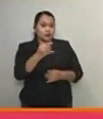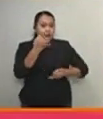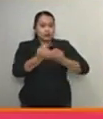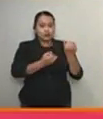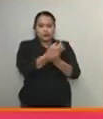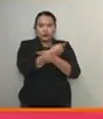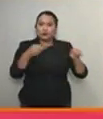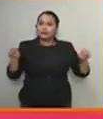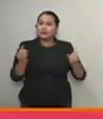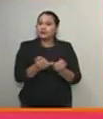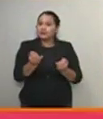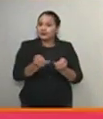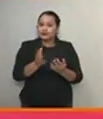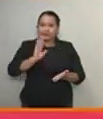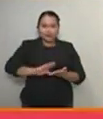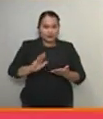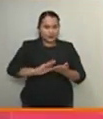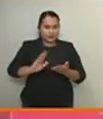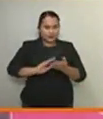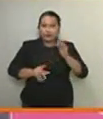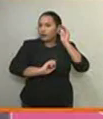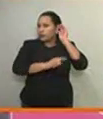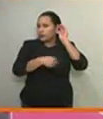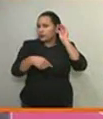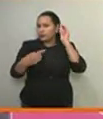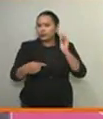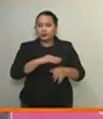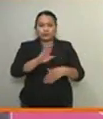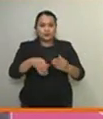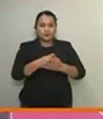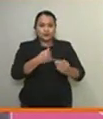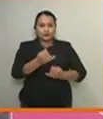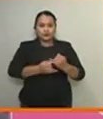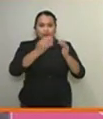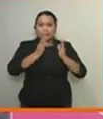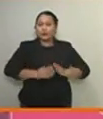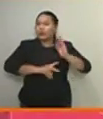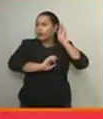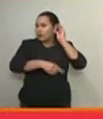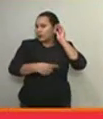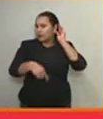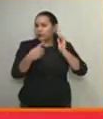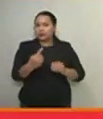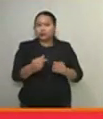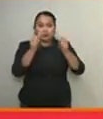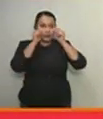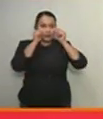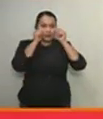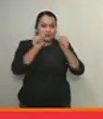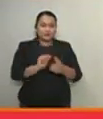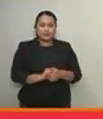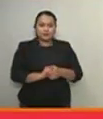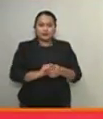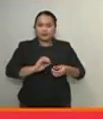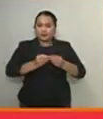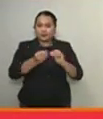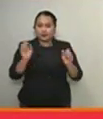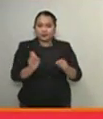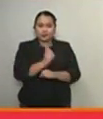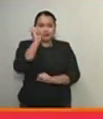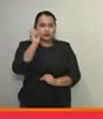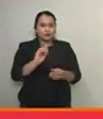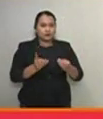gratis por el mismo monto que invertiste en la diaria. Y para todos nuestros jugadores de más uno, atentos. Y el número favorecido